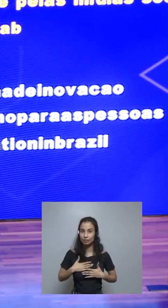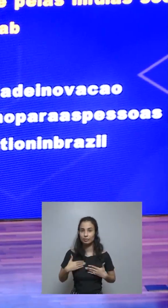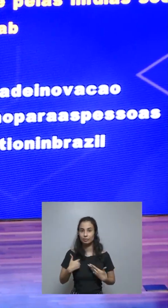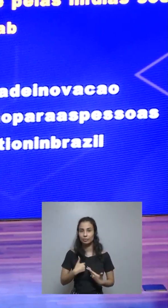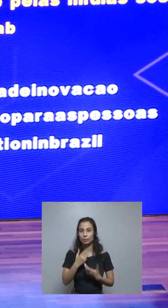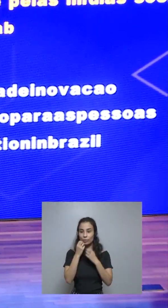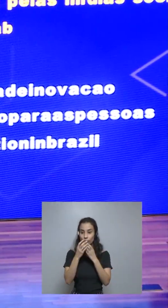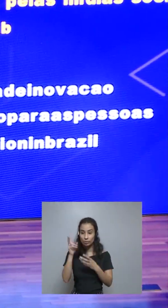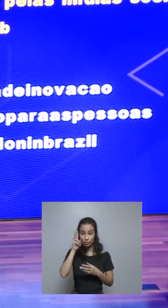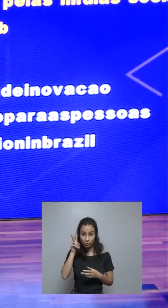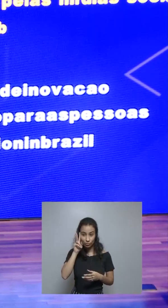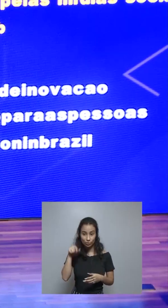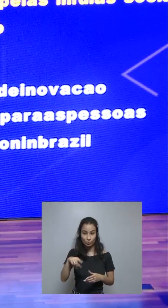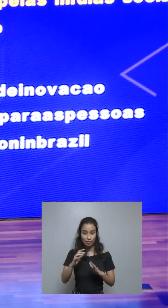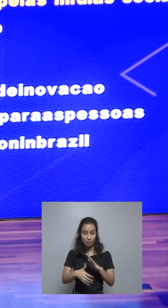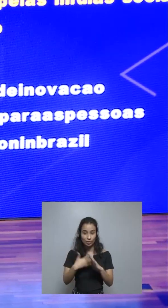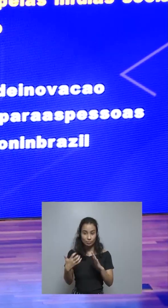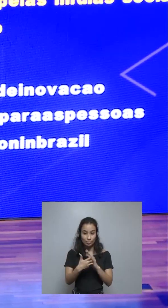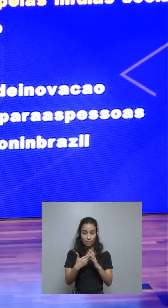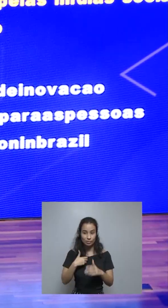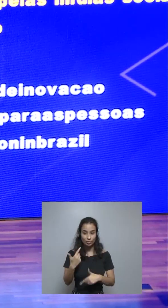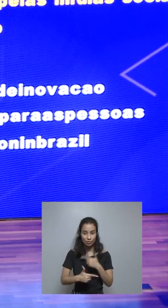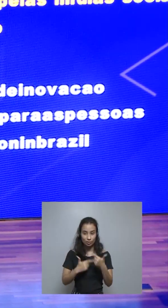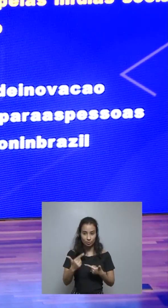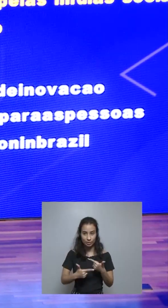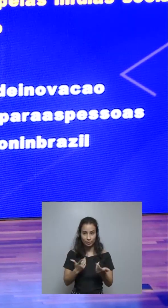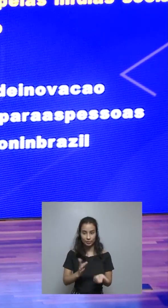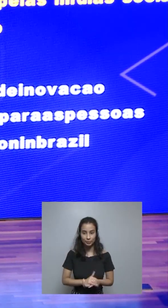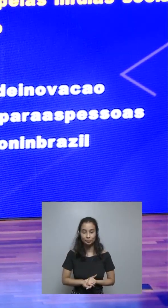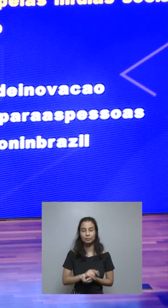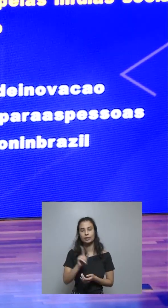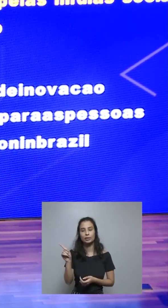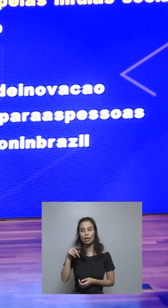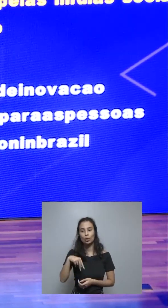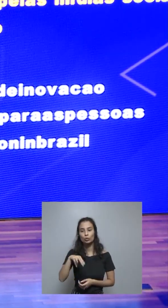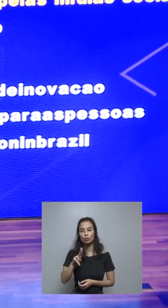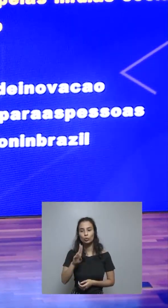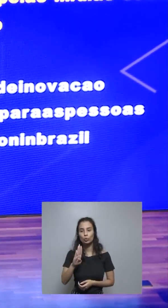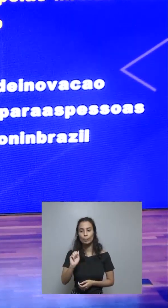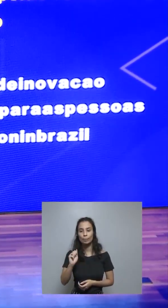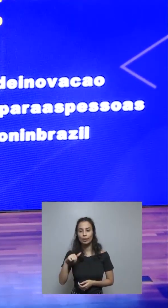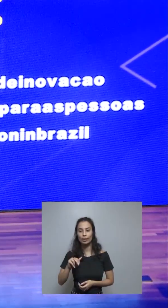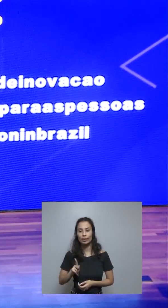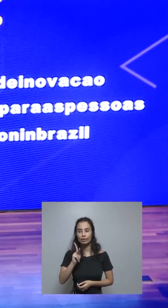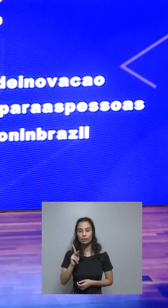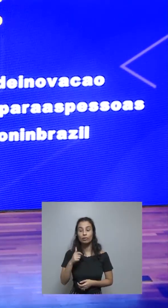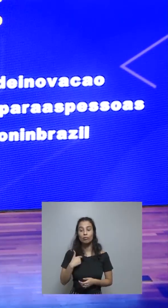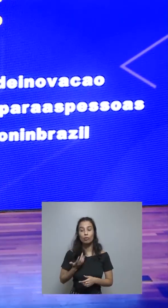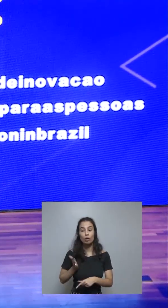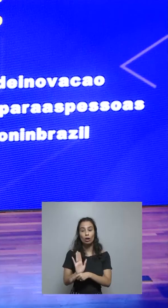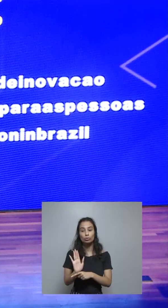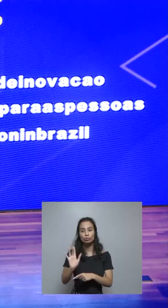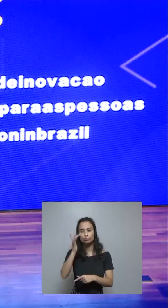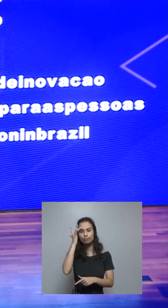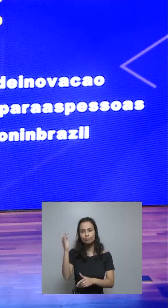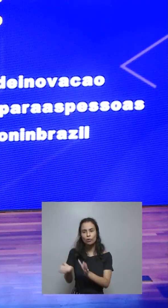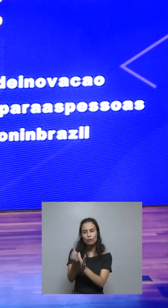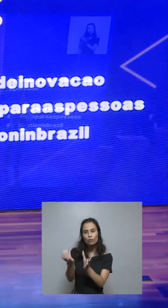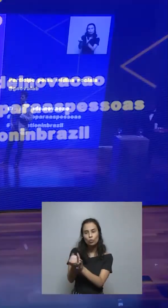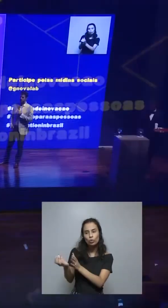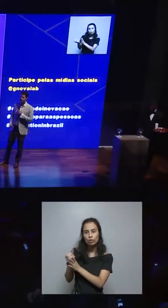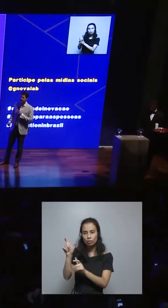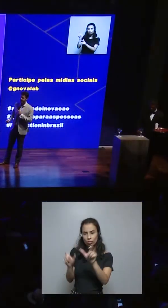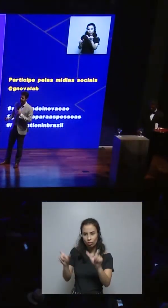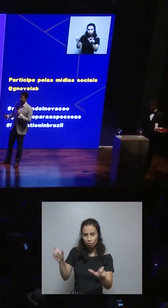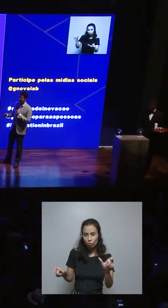contarles un poco de la historia de nuestra empresa, de la empresa para la cual trabajo, que es el Nubank. Yo trabajo